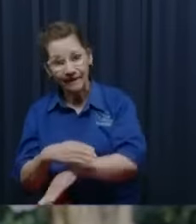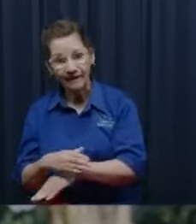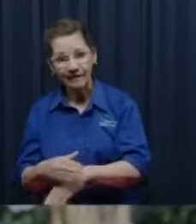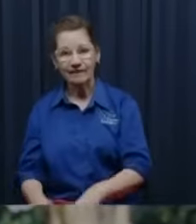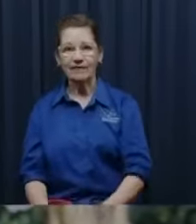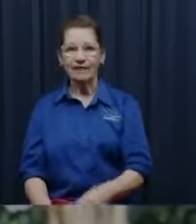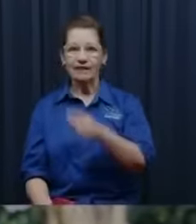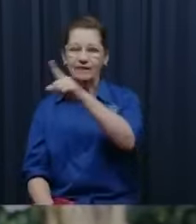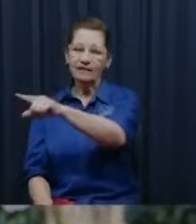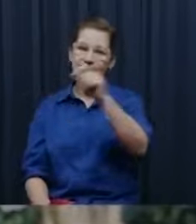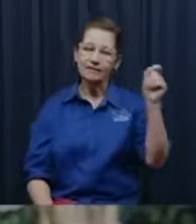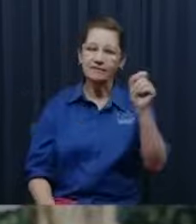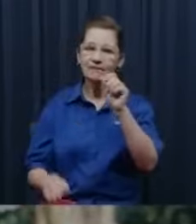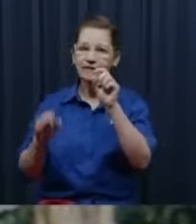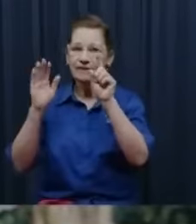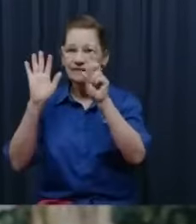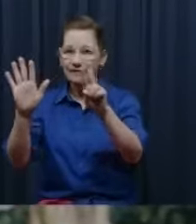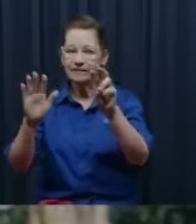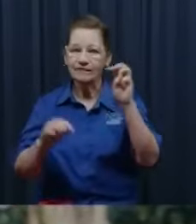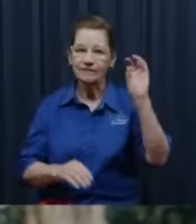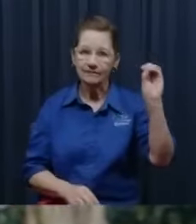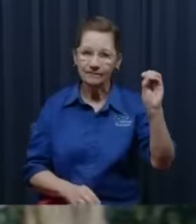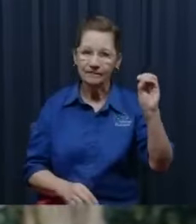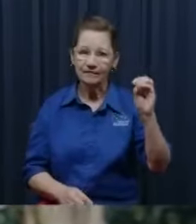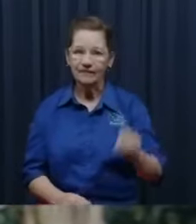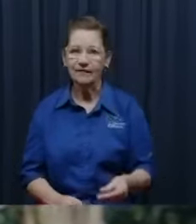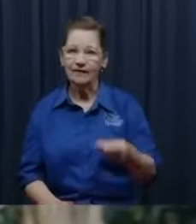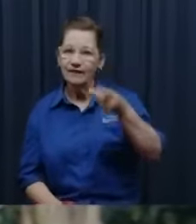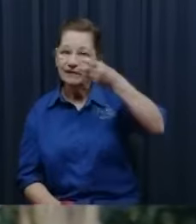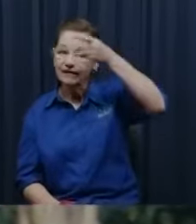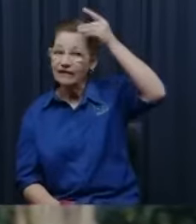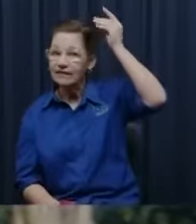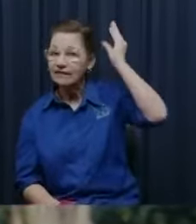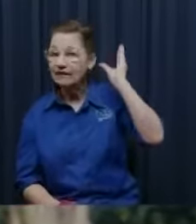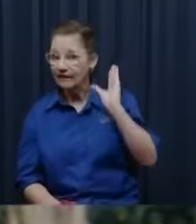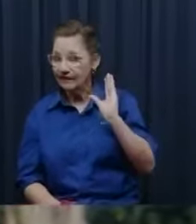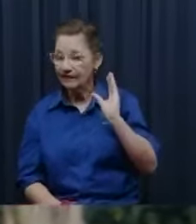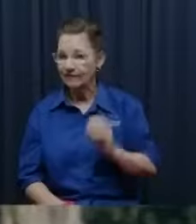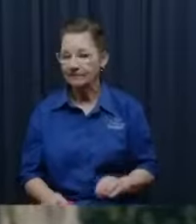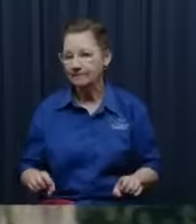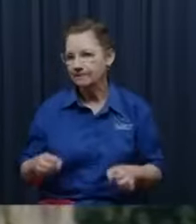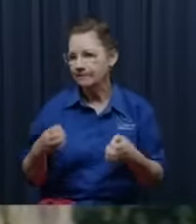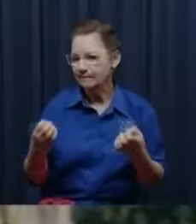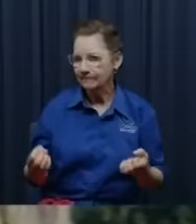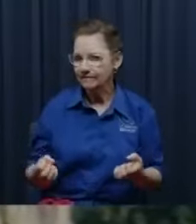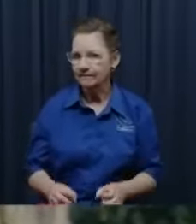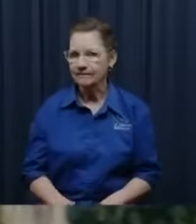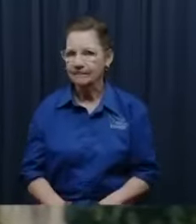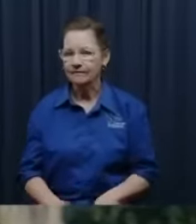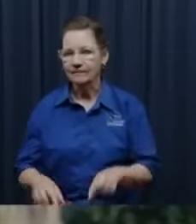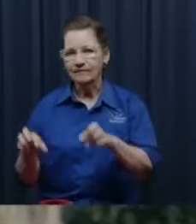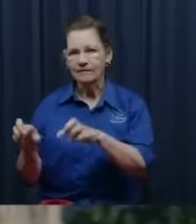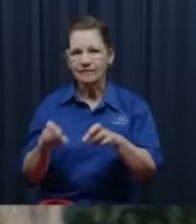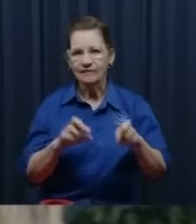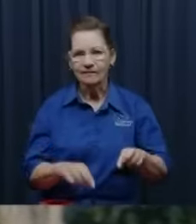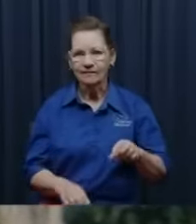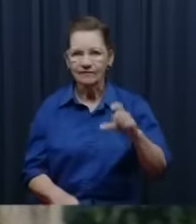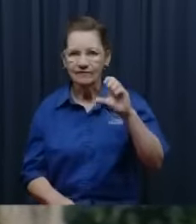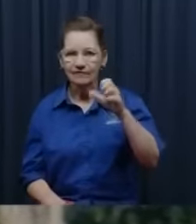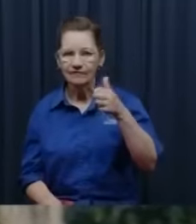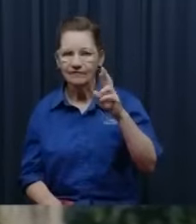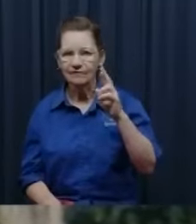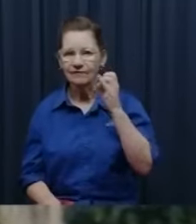en medio de todo este revolu como dirían los caribeños eh se hoy una